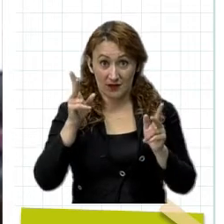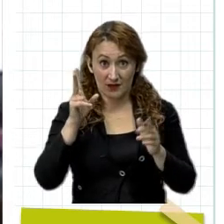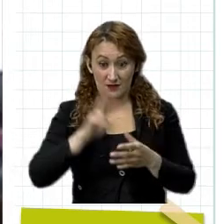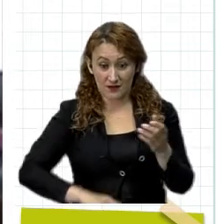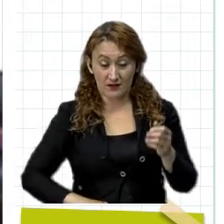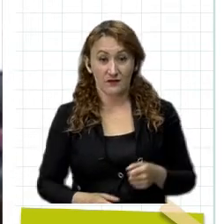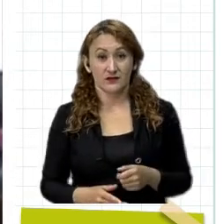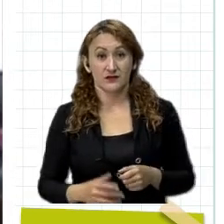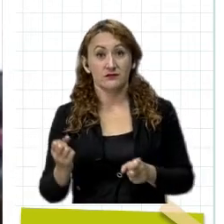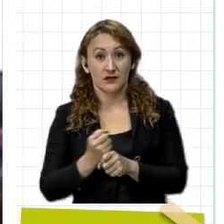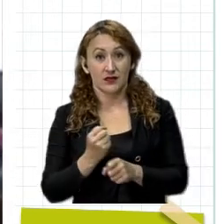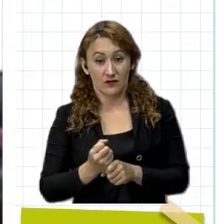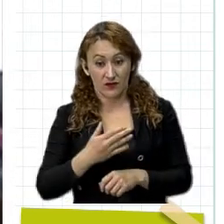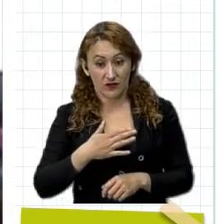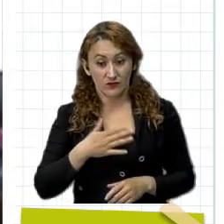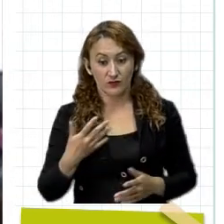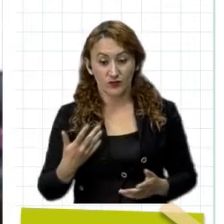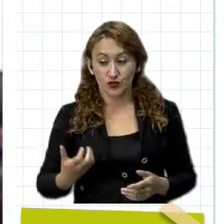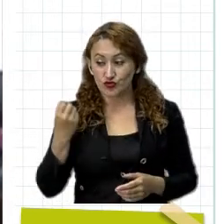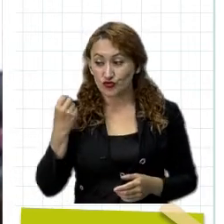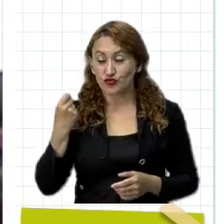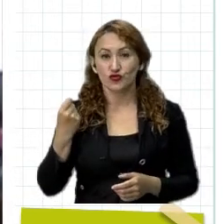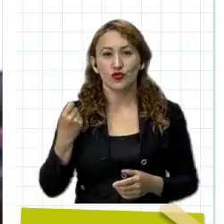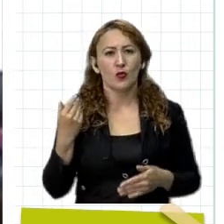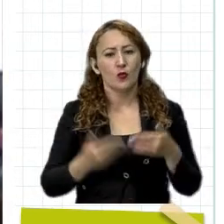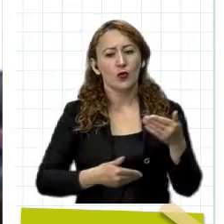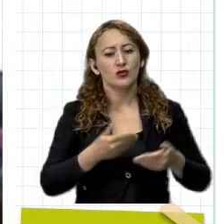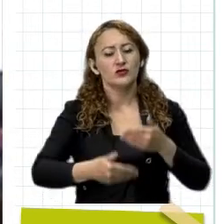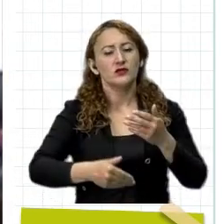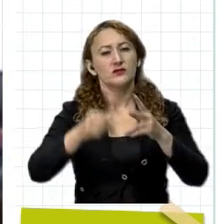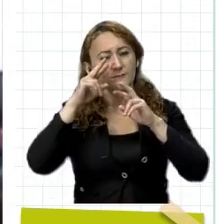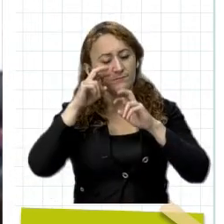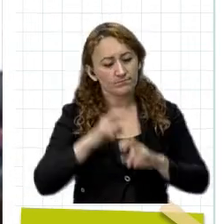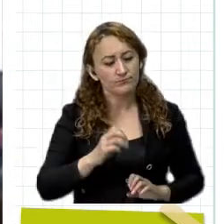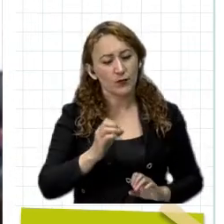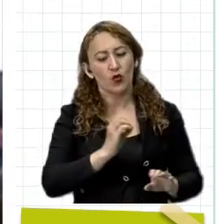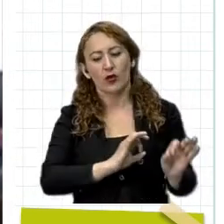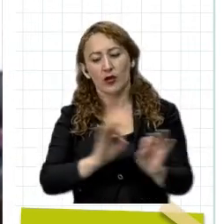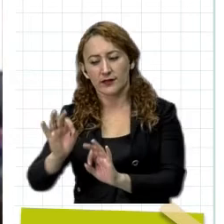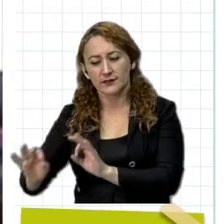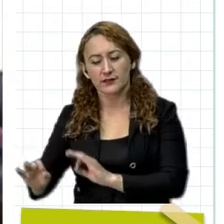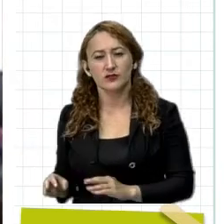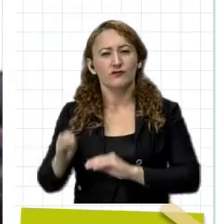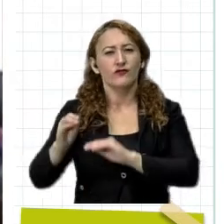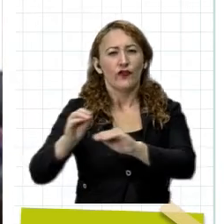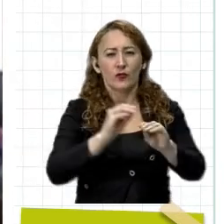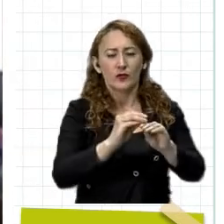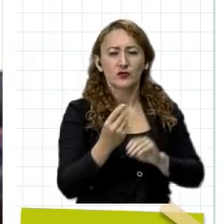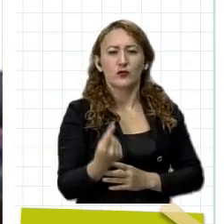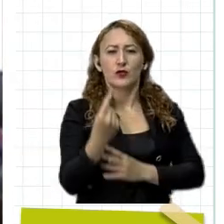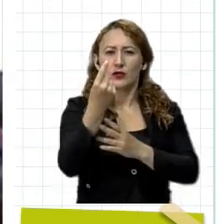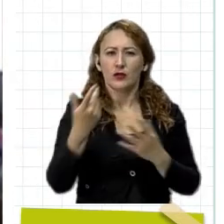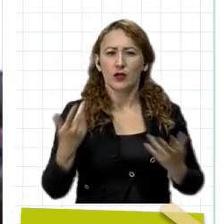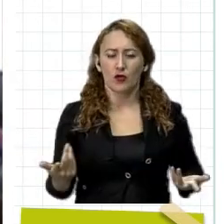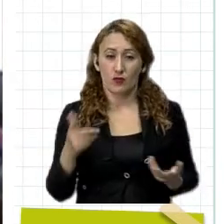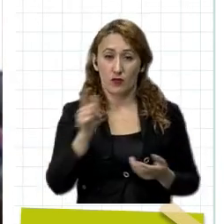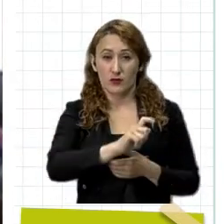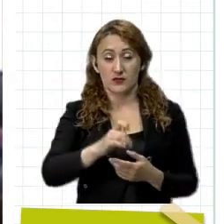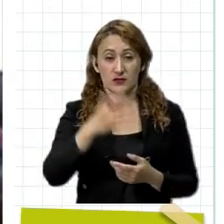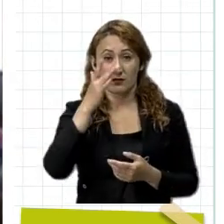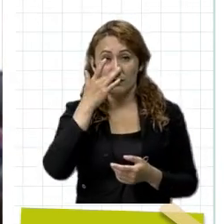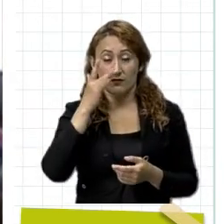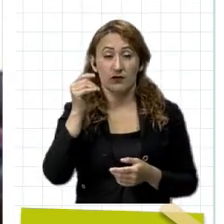recientes identifican importantes procesos de organización y formación política del estudiantado afrocolombiano en